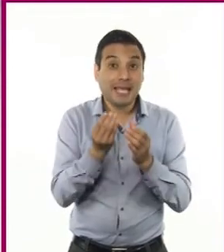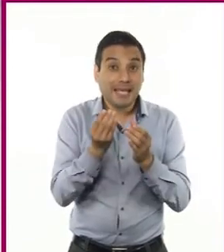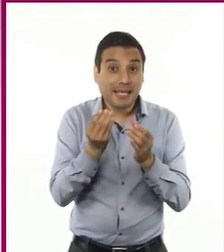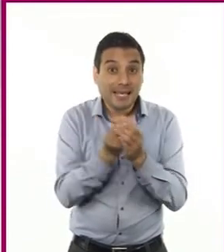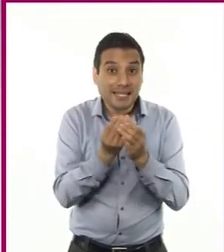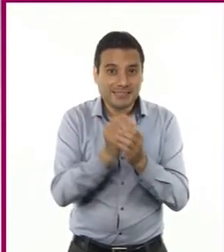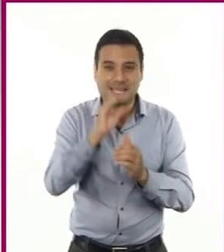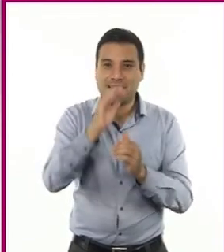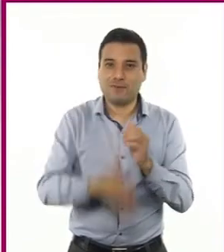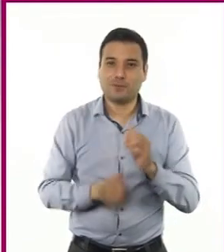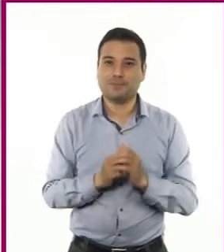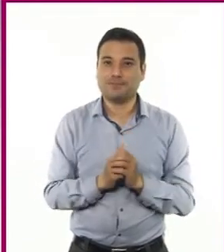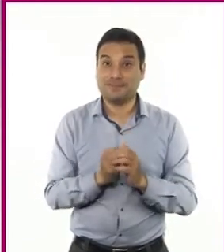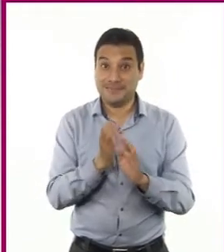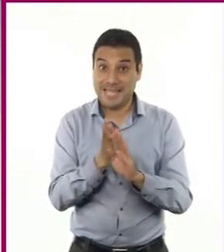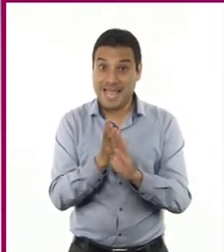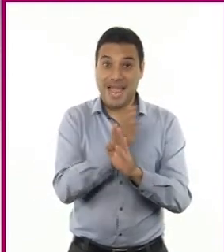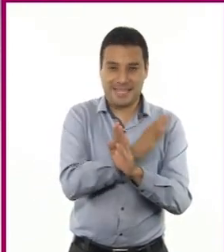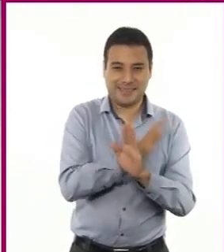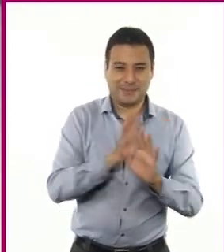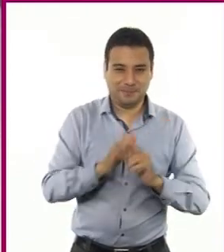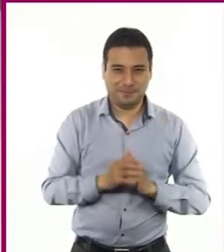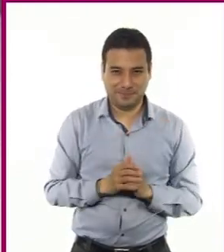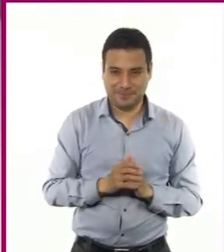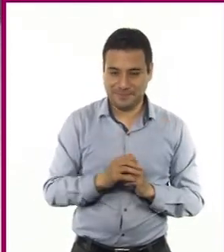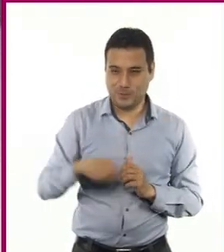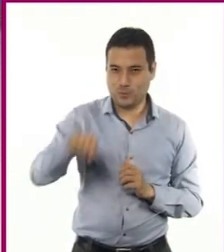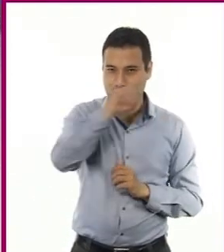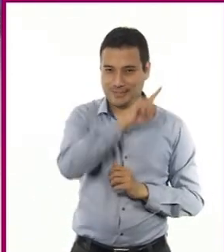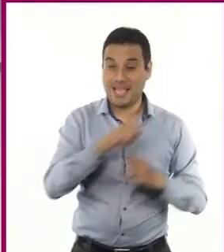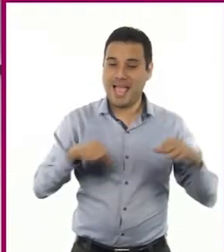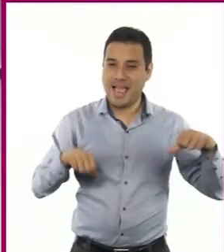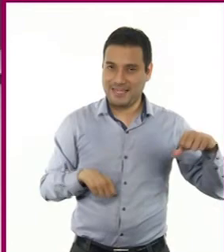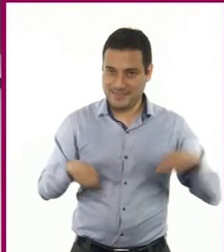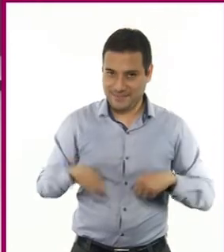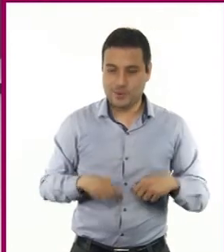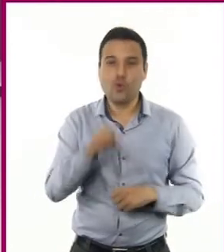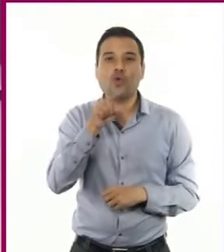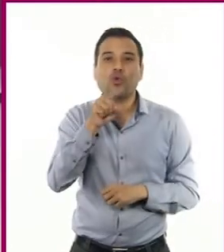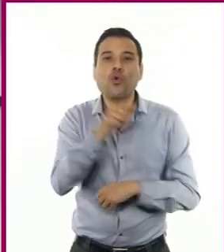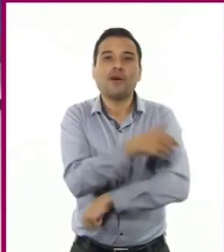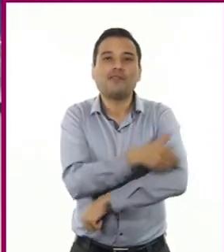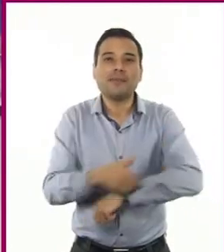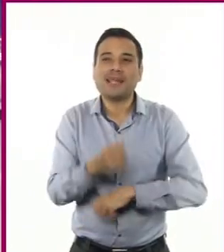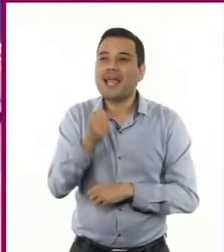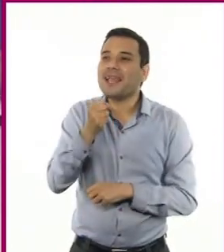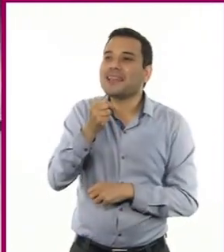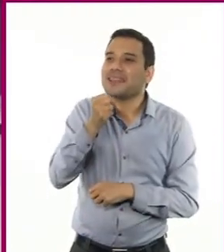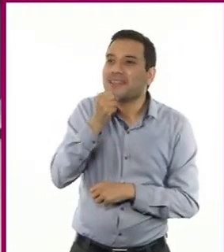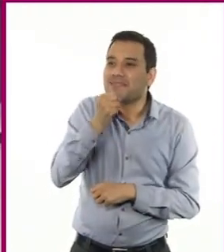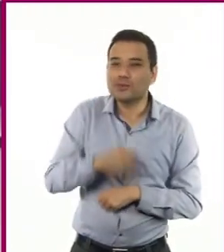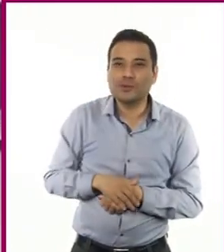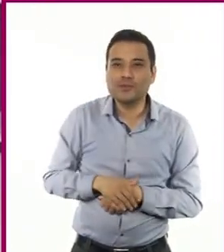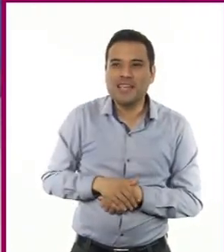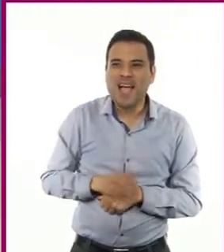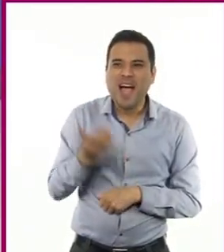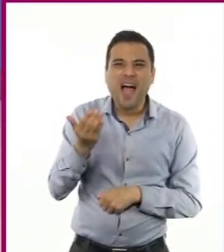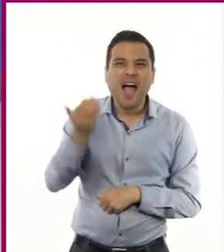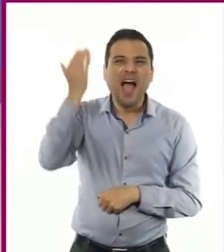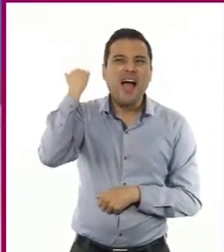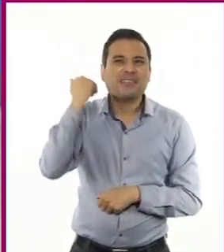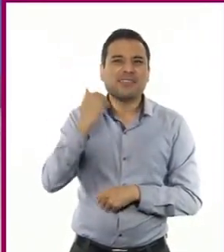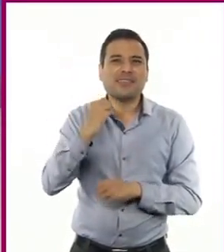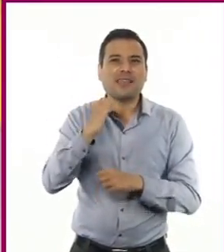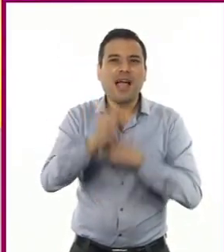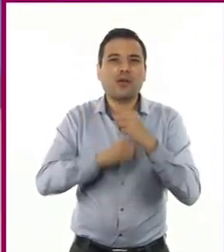de la sesión, pero antes de despedirnos, les tengo un reto. Entrevisten a sus familiares sobre cómo eran las elecciones antes del año